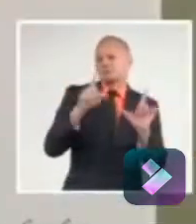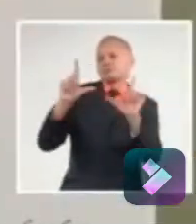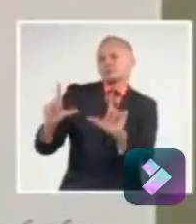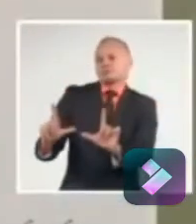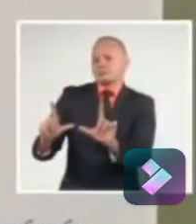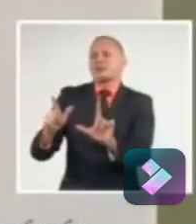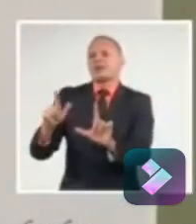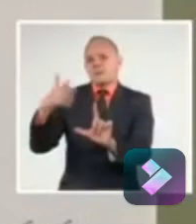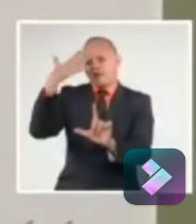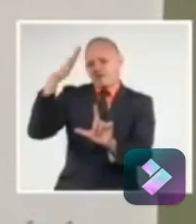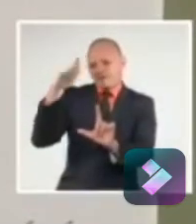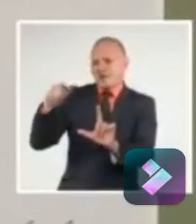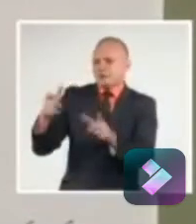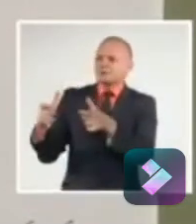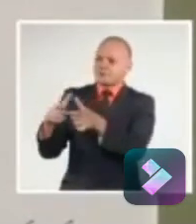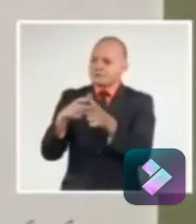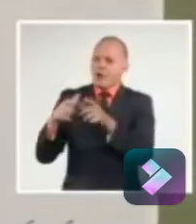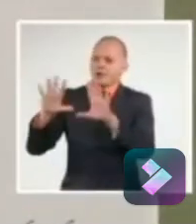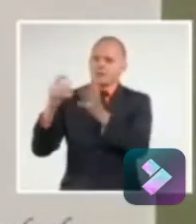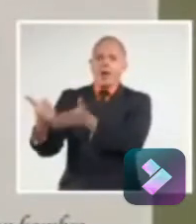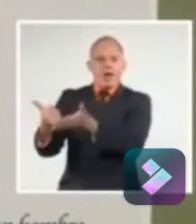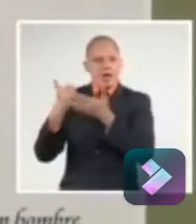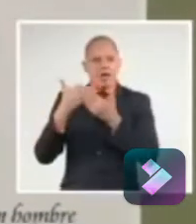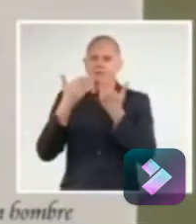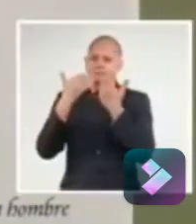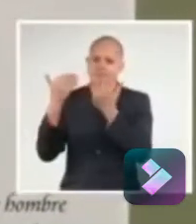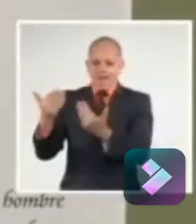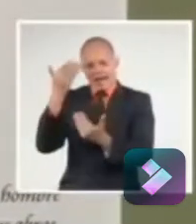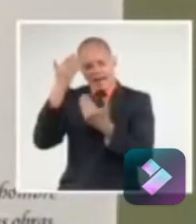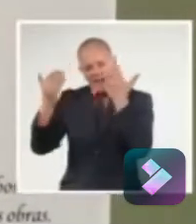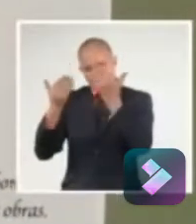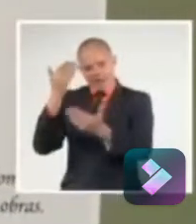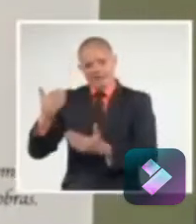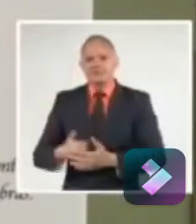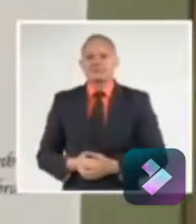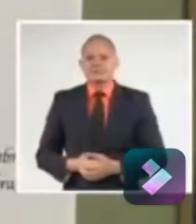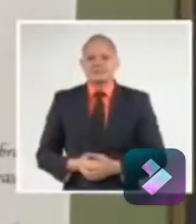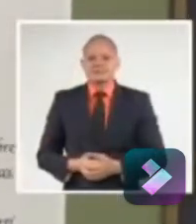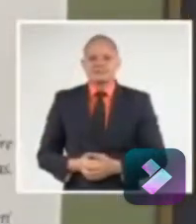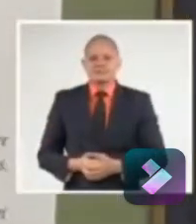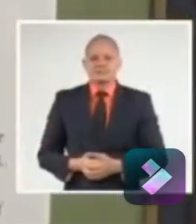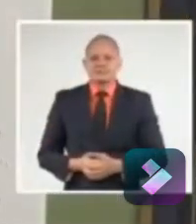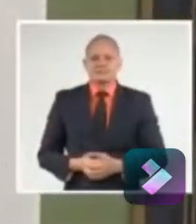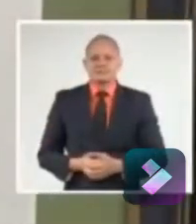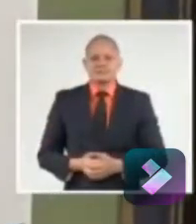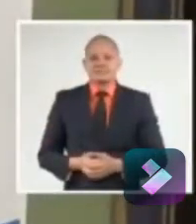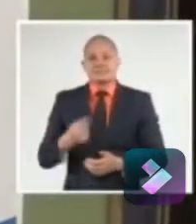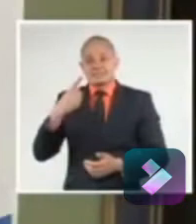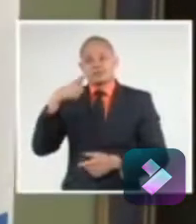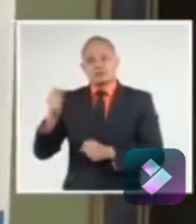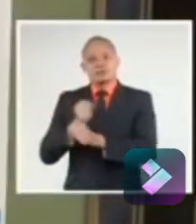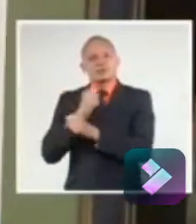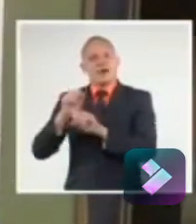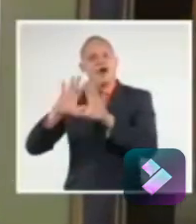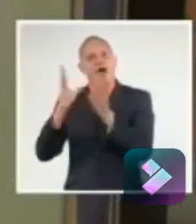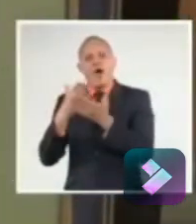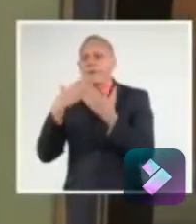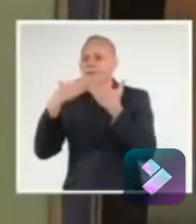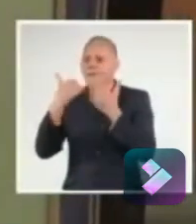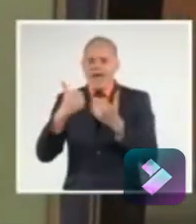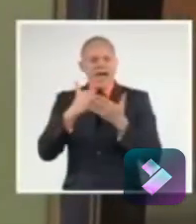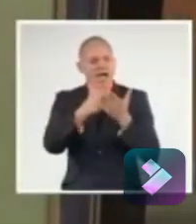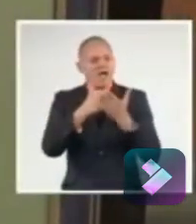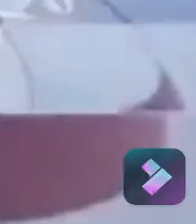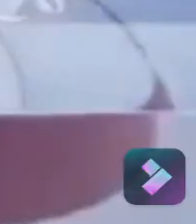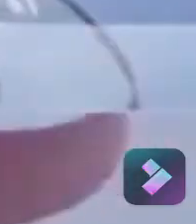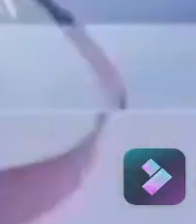del ICAP a la Asociación Martiana de Cubanos Residentes en Panamá por tan humanitaria labor en beneficio de la salud del